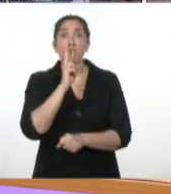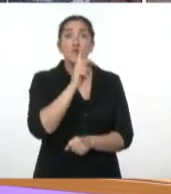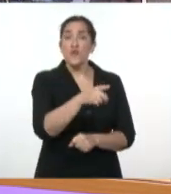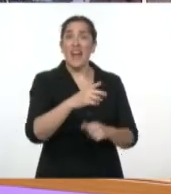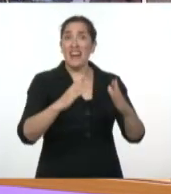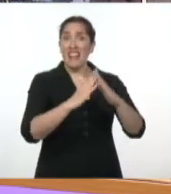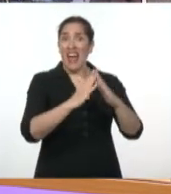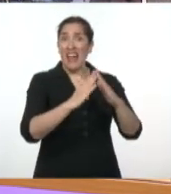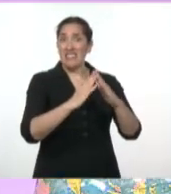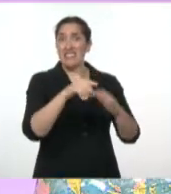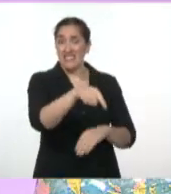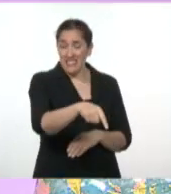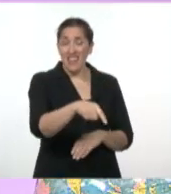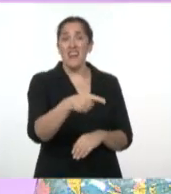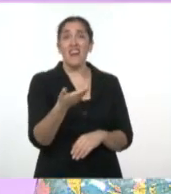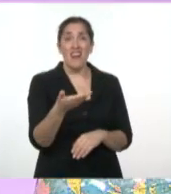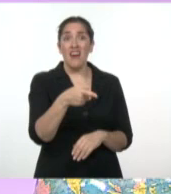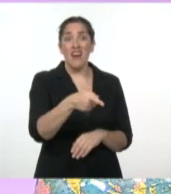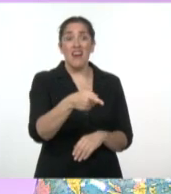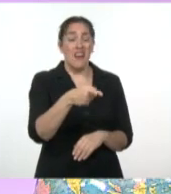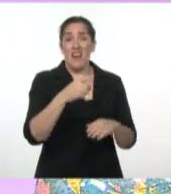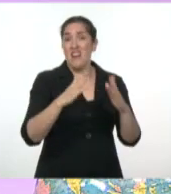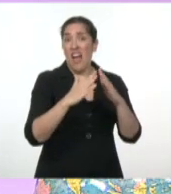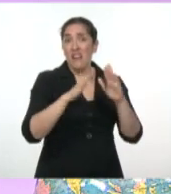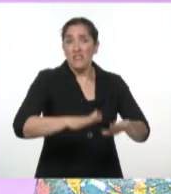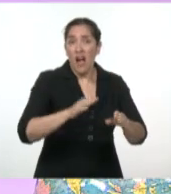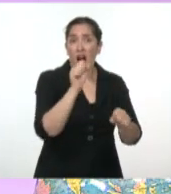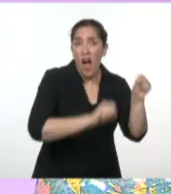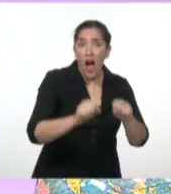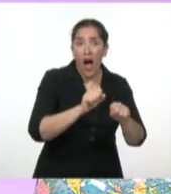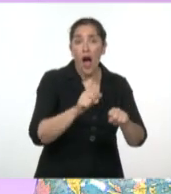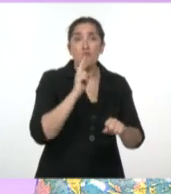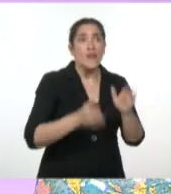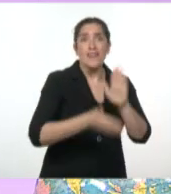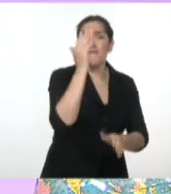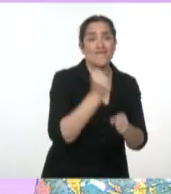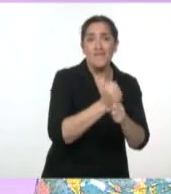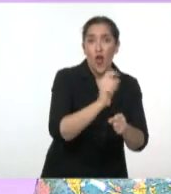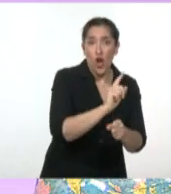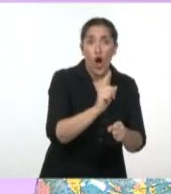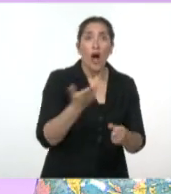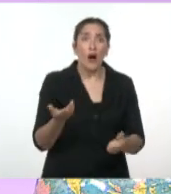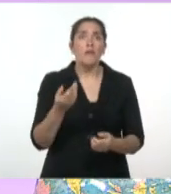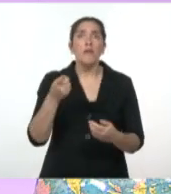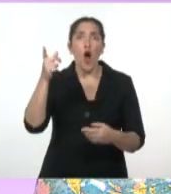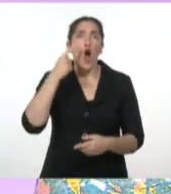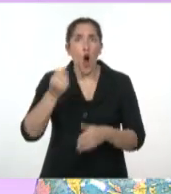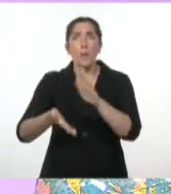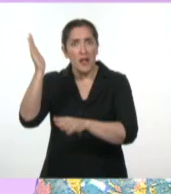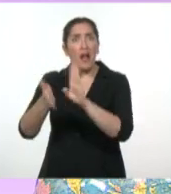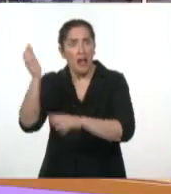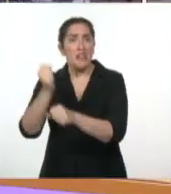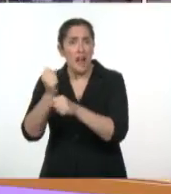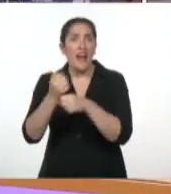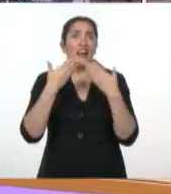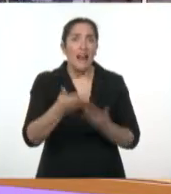hiciese esas tareas, el hombre no podría llevar ese dinero al hogar. Claro, no, entonces, no puede salir a trabajar si no tiene la ropa limpia, si no comió.